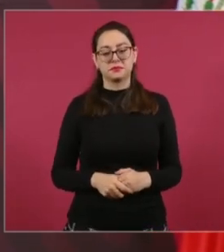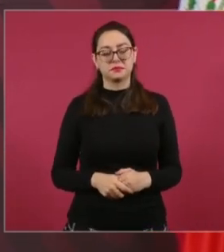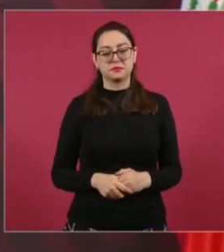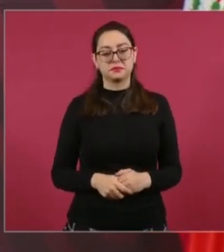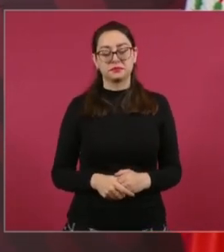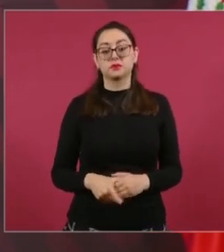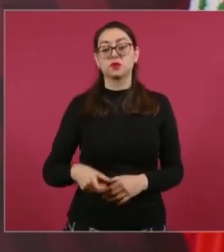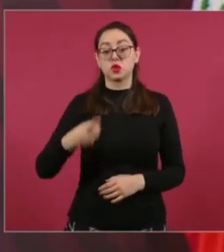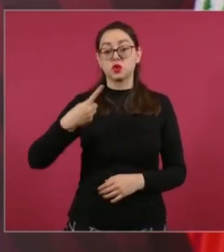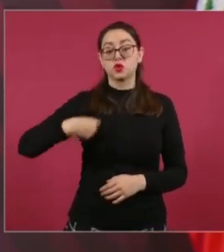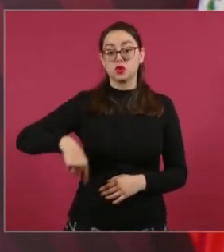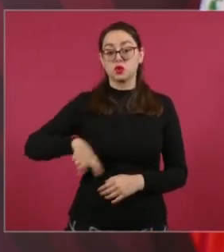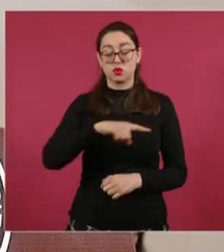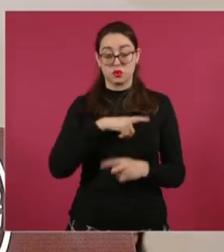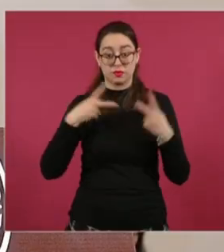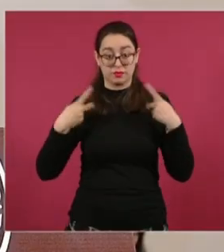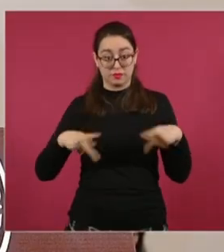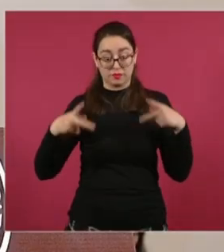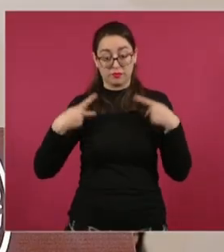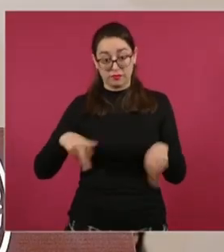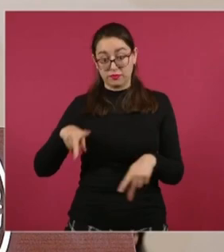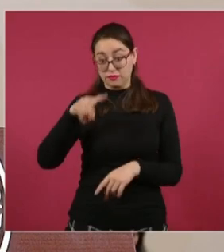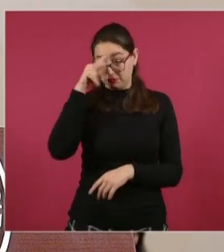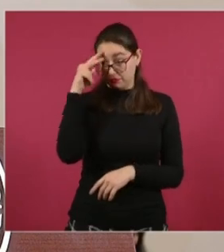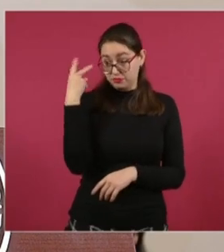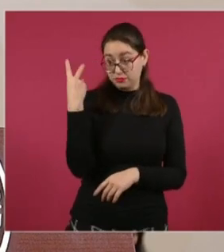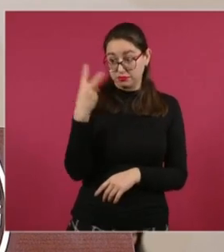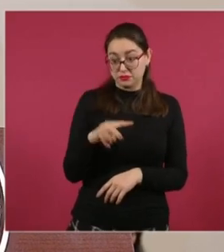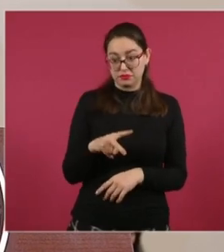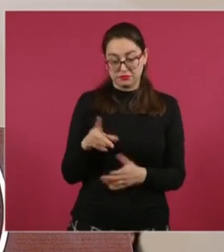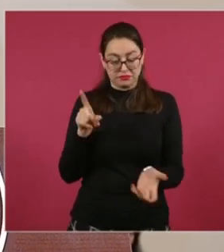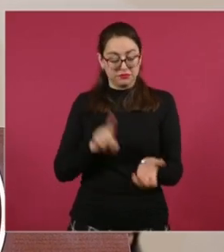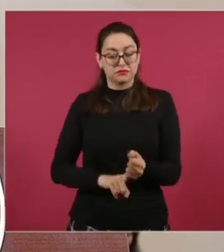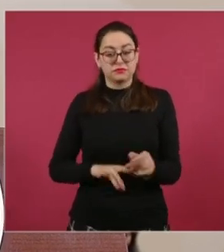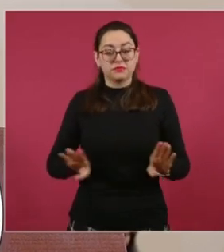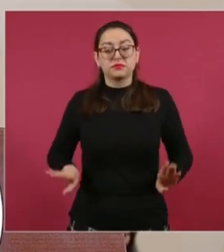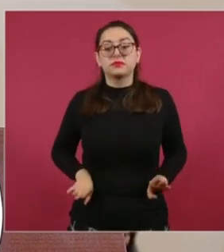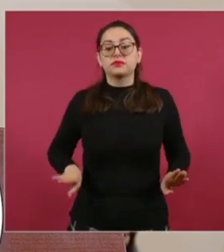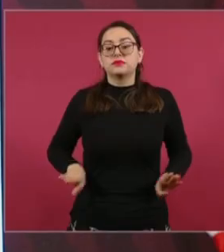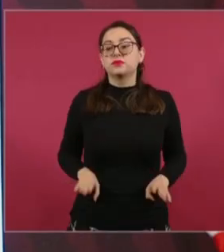reserva de humanismo y de valores.